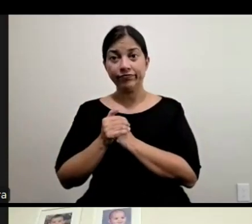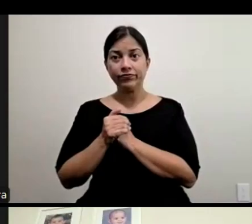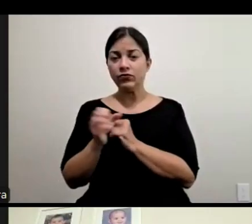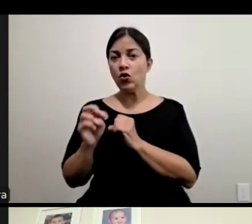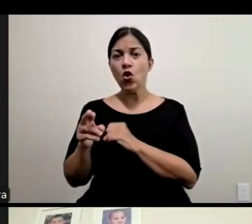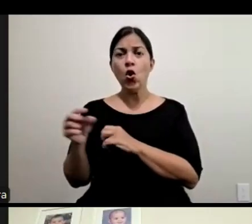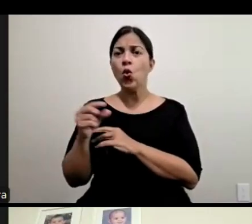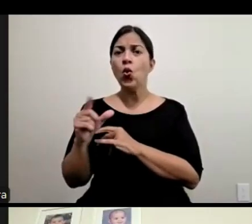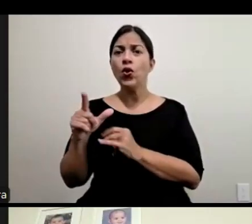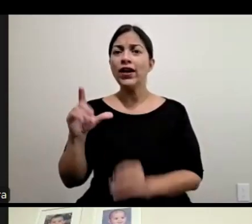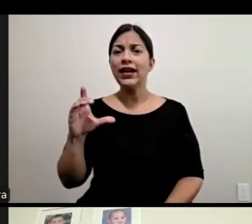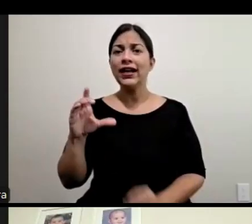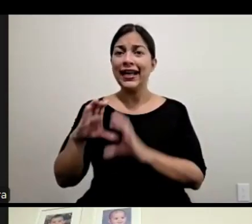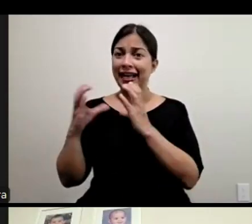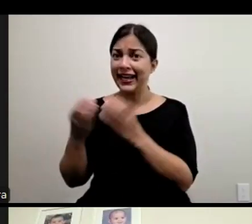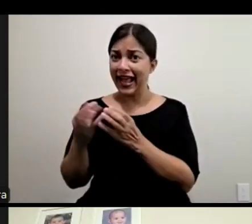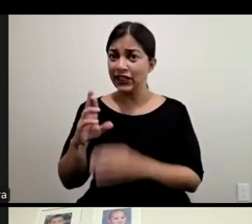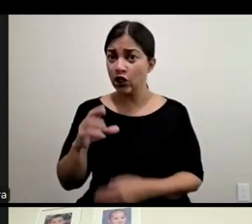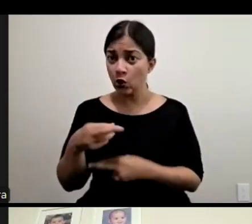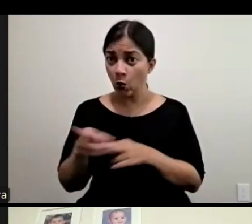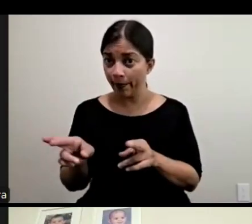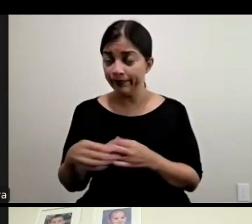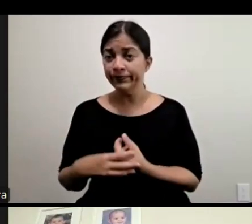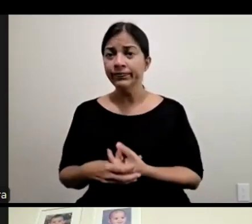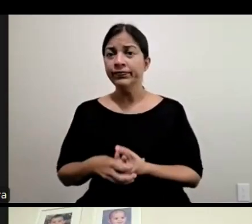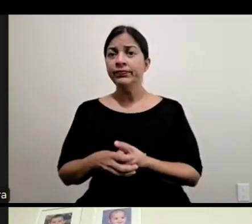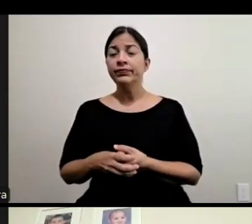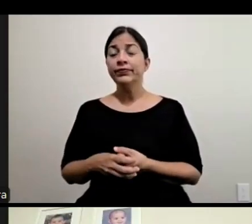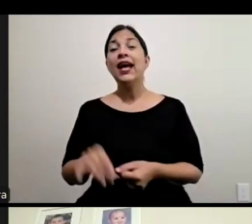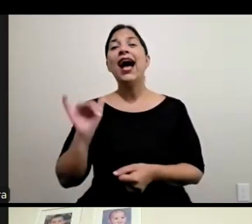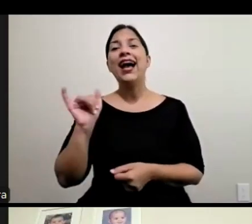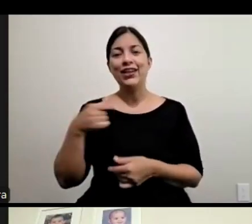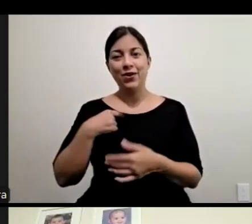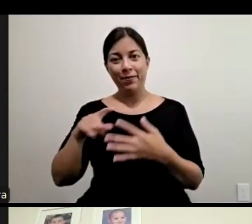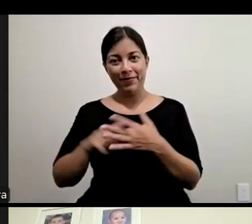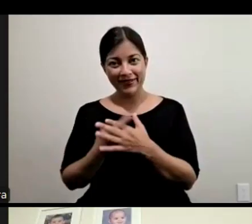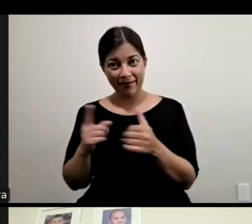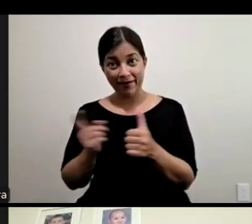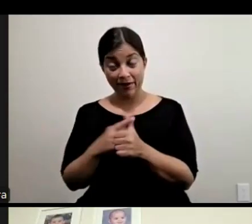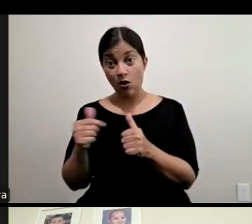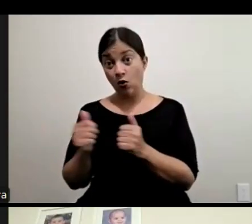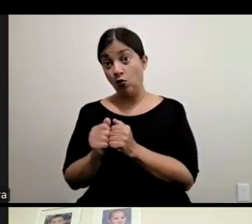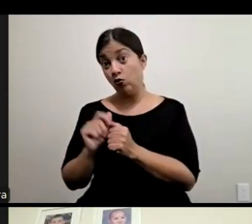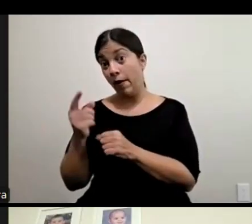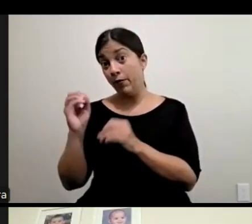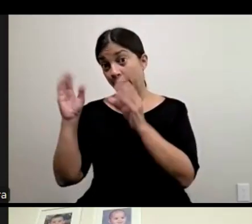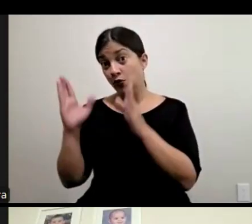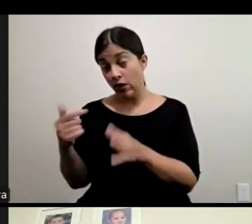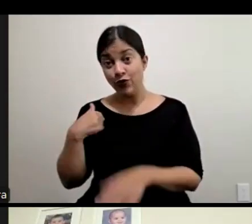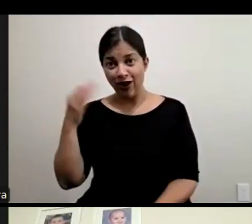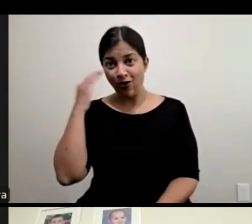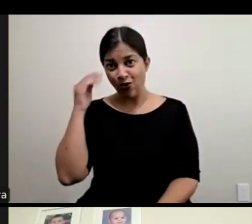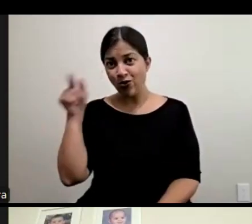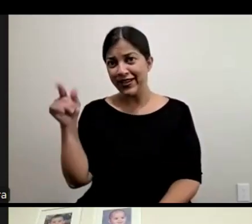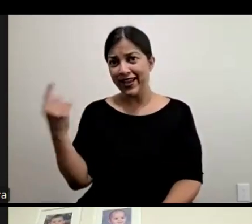ejemplo, también. Y entonces, ahí es donde yo empiezo primero con esta profesora que ya yo la conocía a ella,